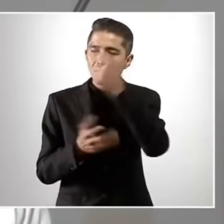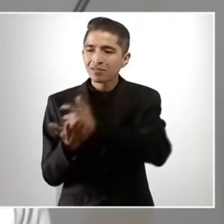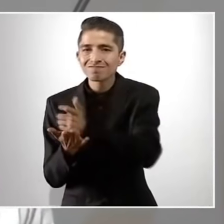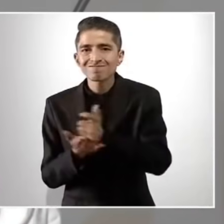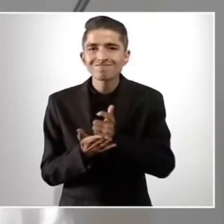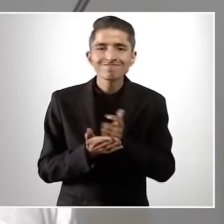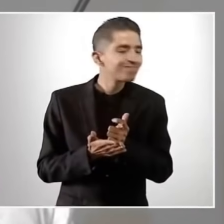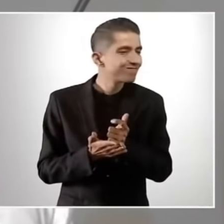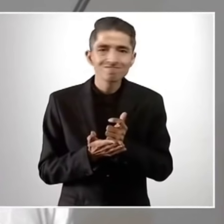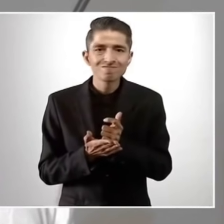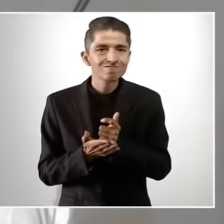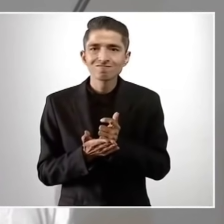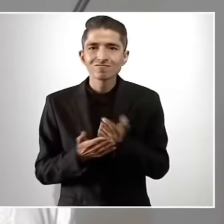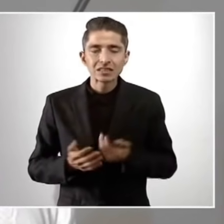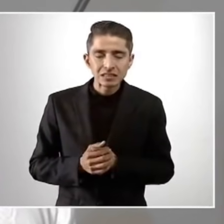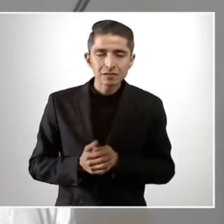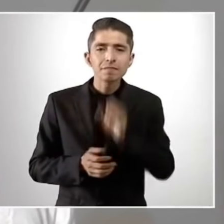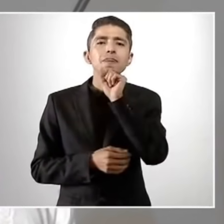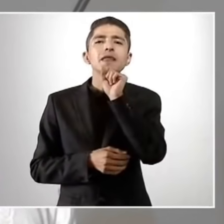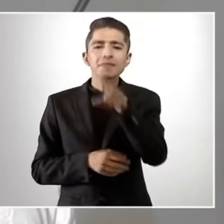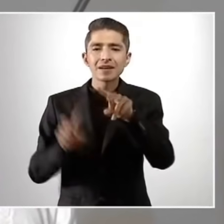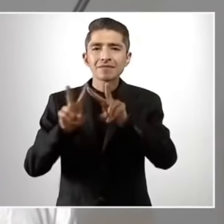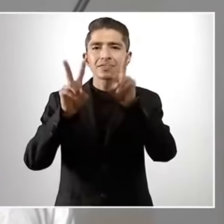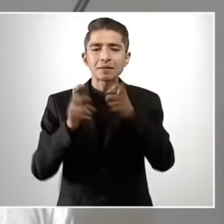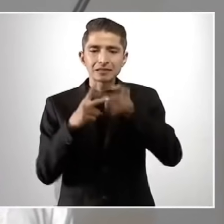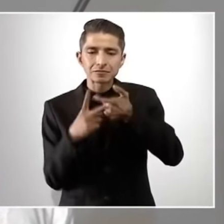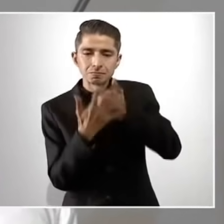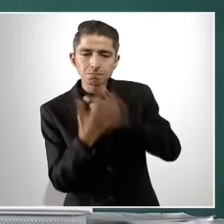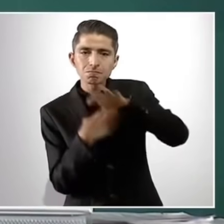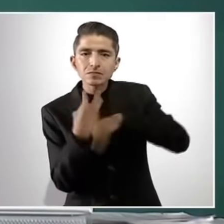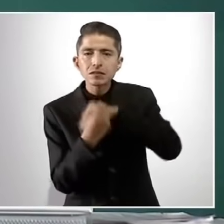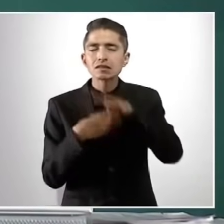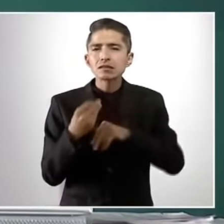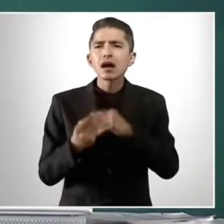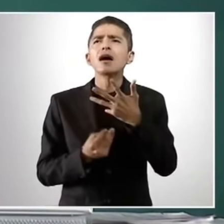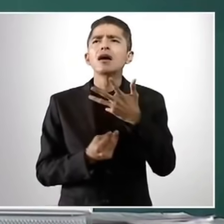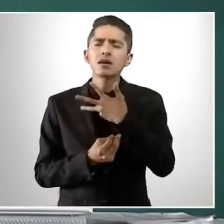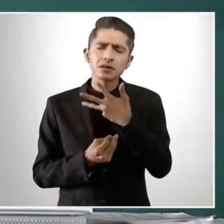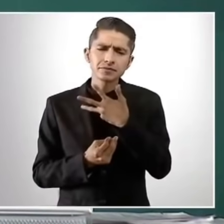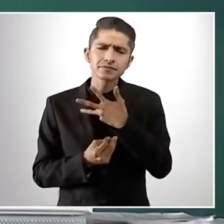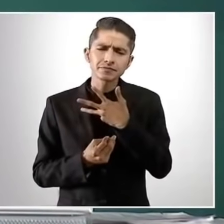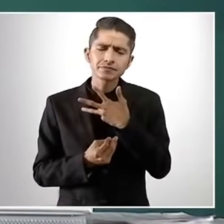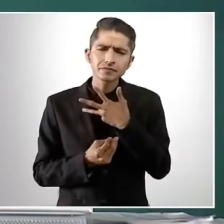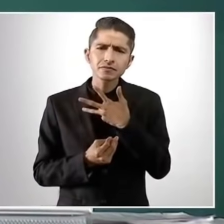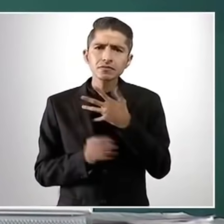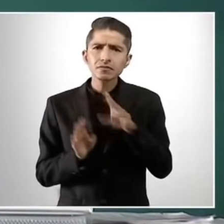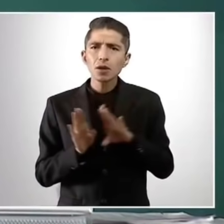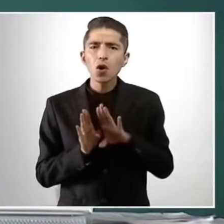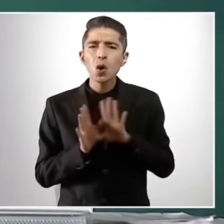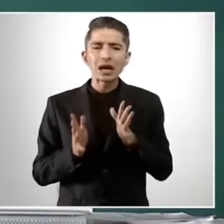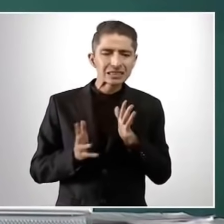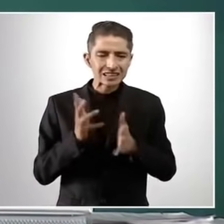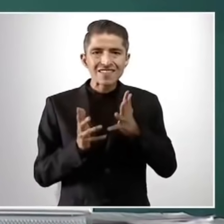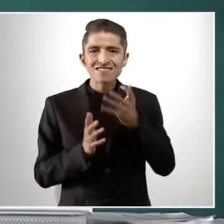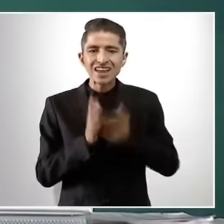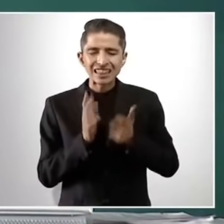pago. También en materia financiera tenemos un quebranto en